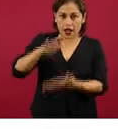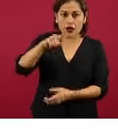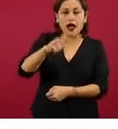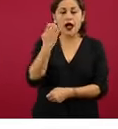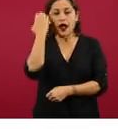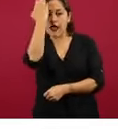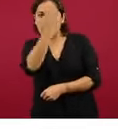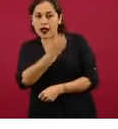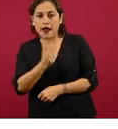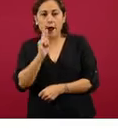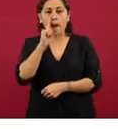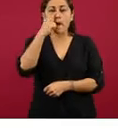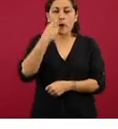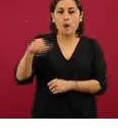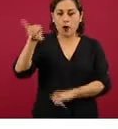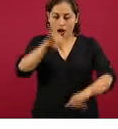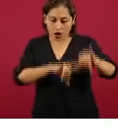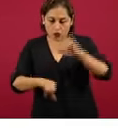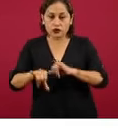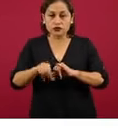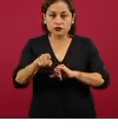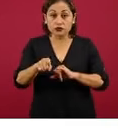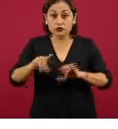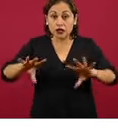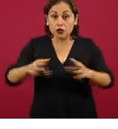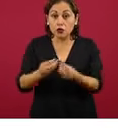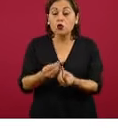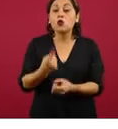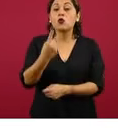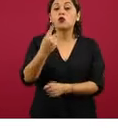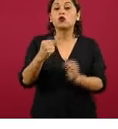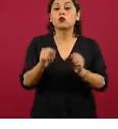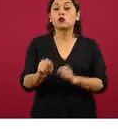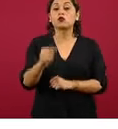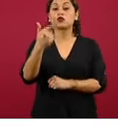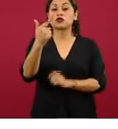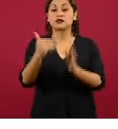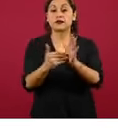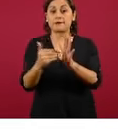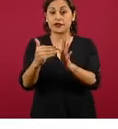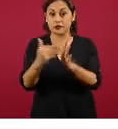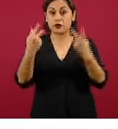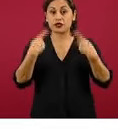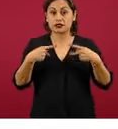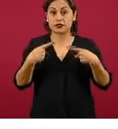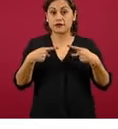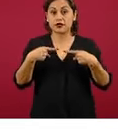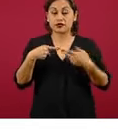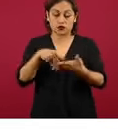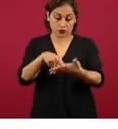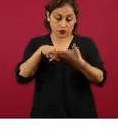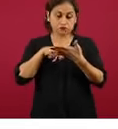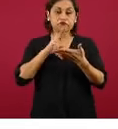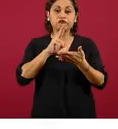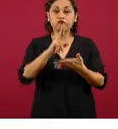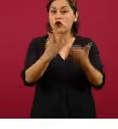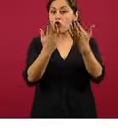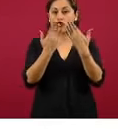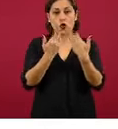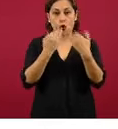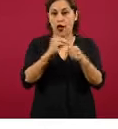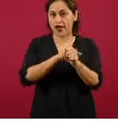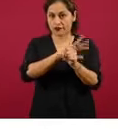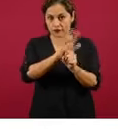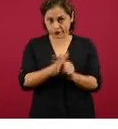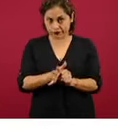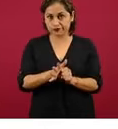les han tomado muestra, 1.7 millones, un poco más de 1.7 millones, han resultado negativos. Eso quiere decir que